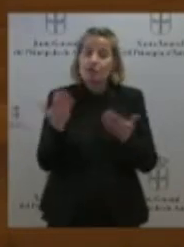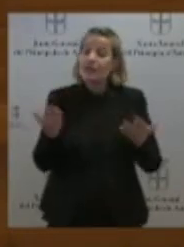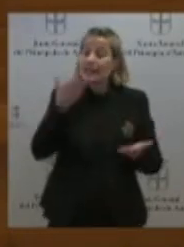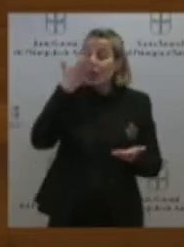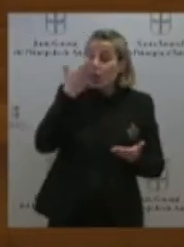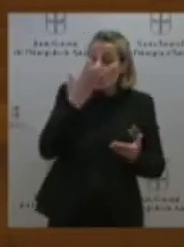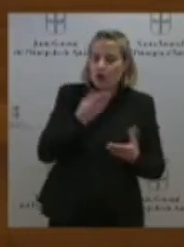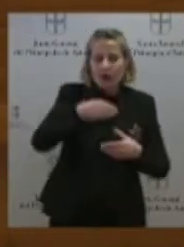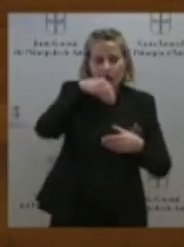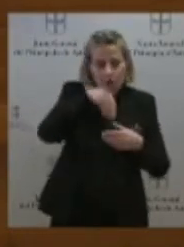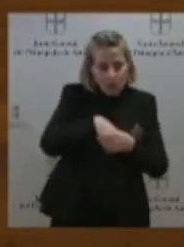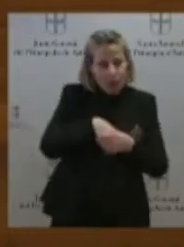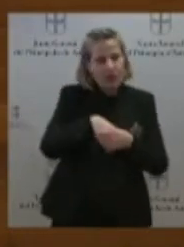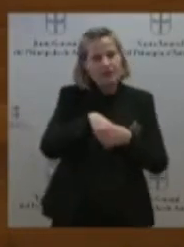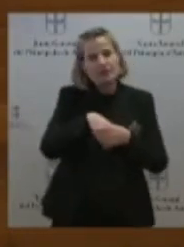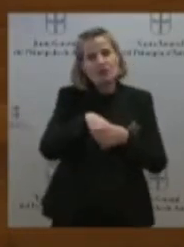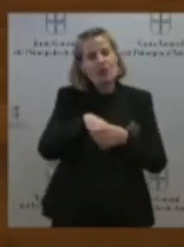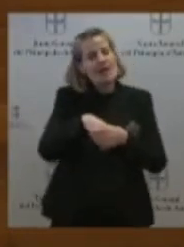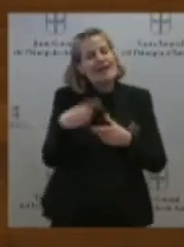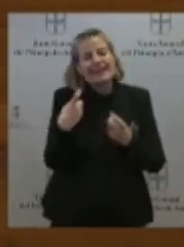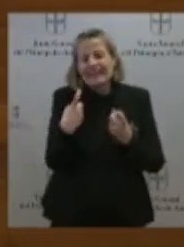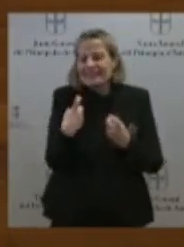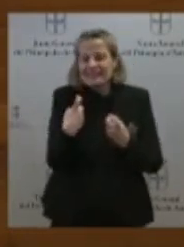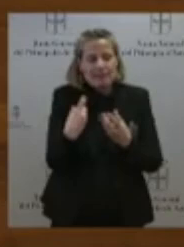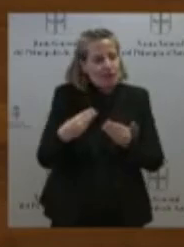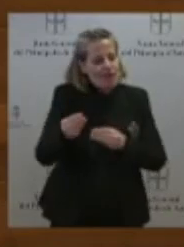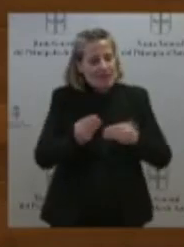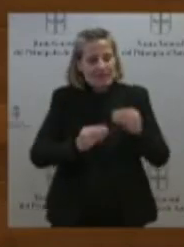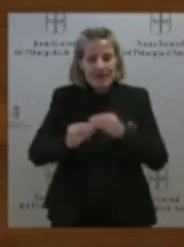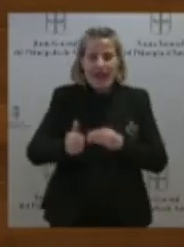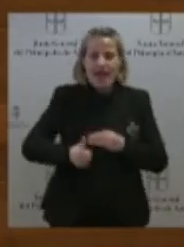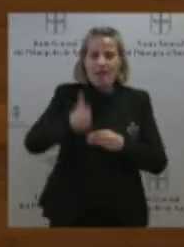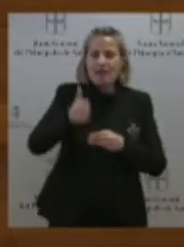como para convertir nuestros temores en parte de un proyecto bioético, consciente y coherente.